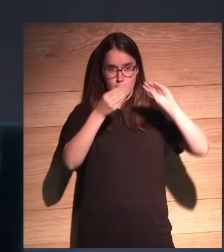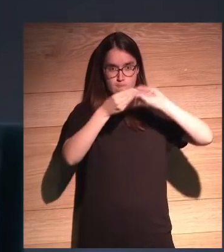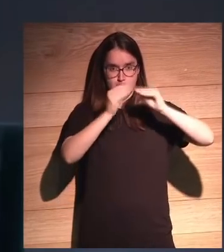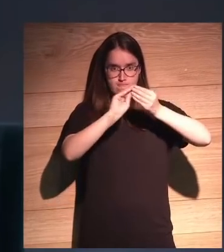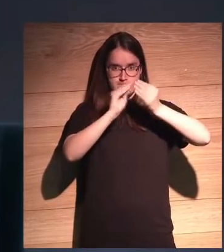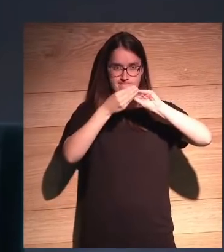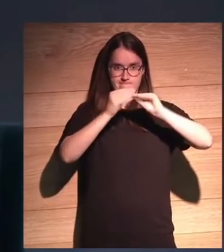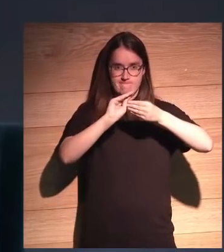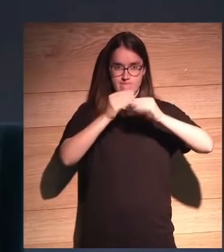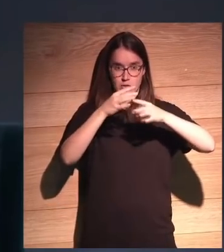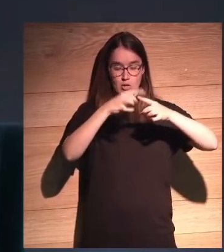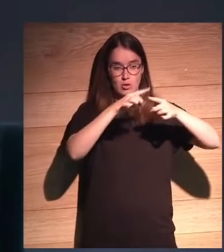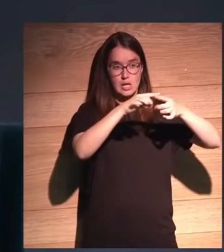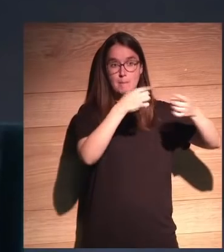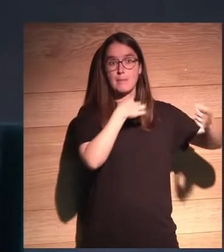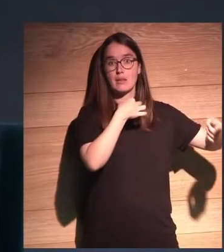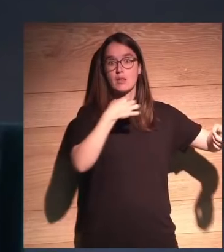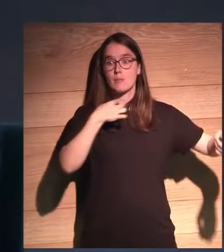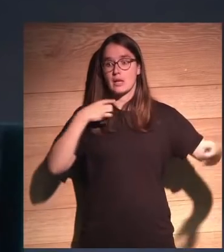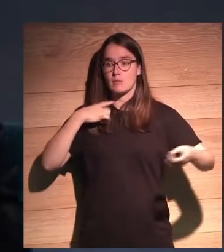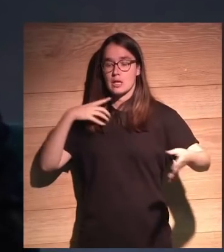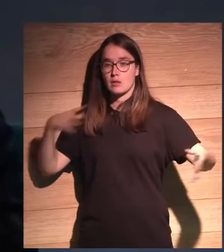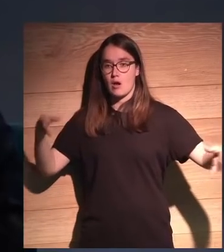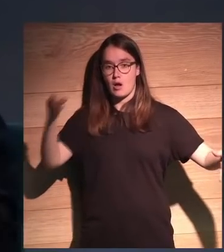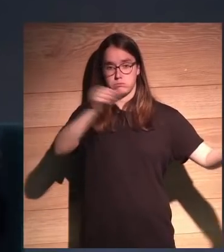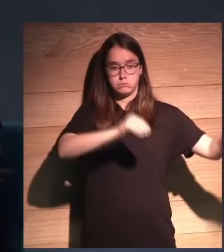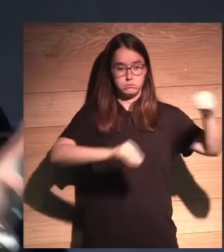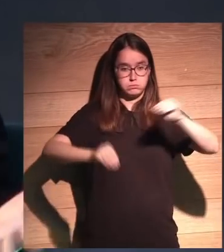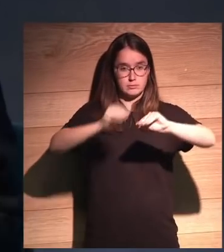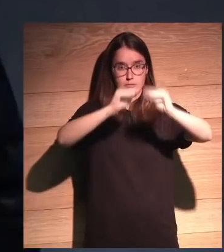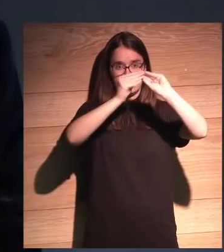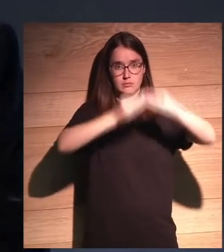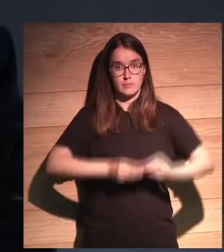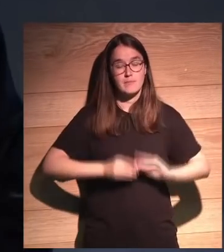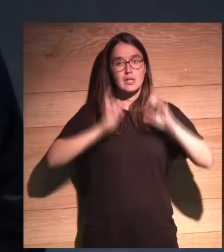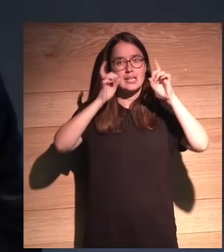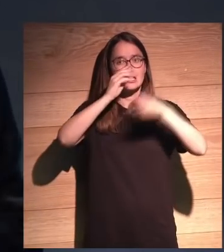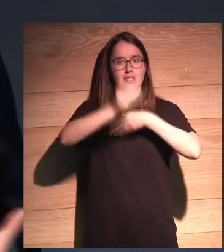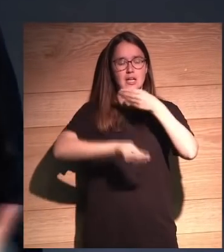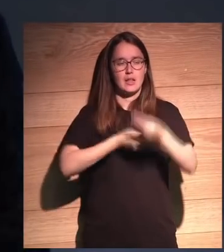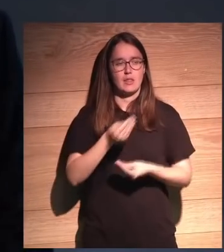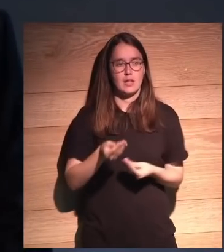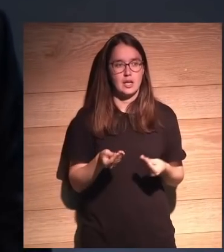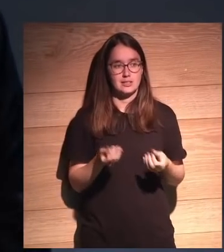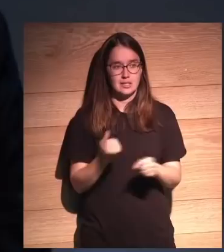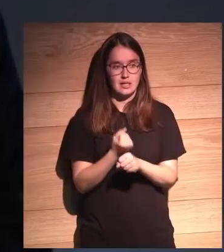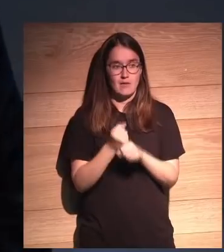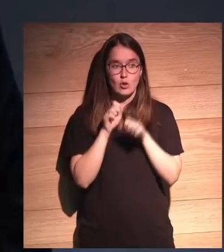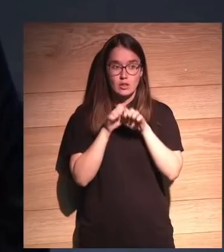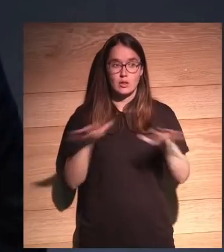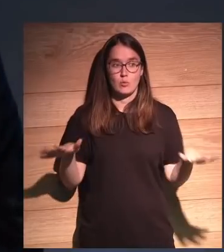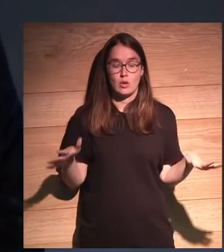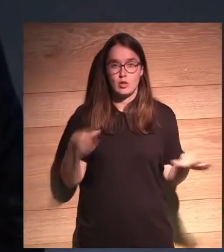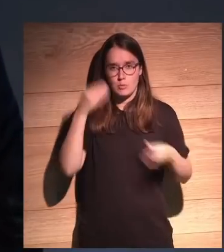recomponiendo cosas que están por ahí perdidas, por aquí, por allí, por el otro lado, y luego intentar hacer esta tarea de divulgación